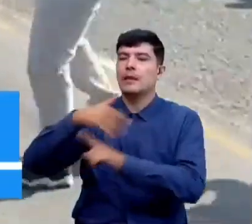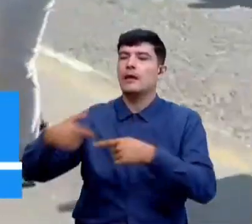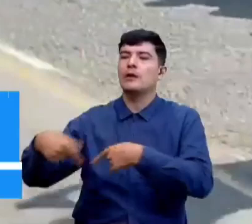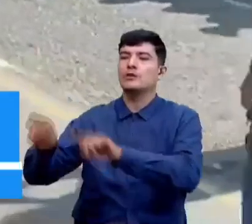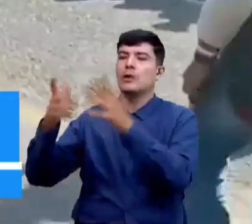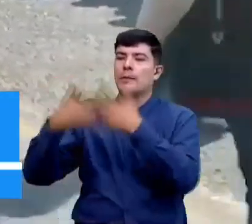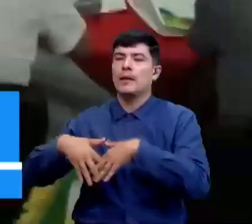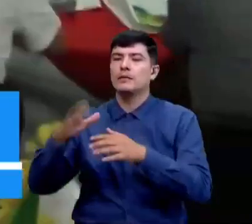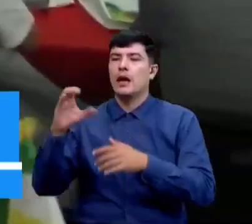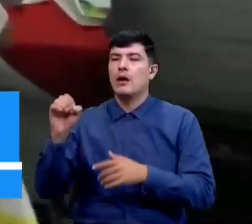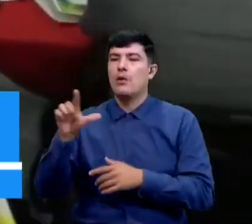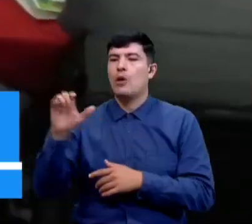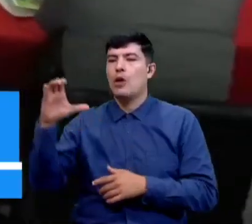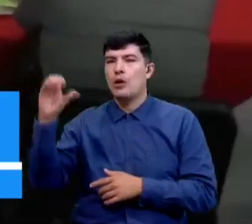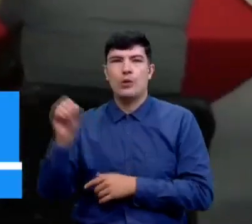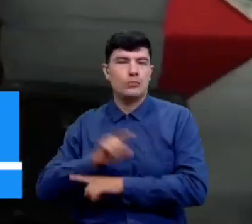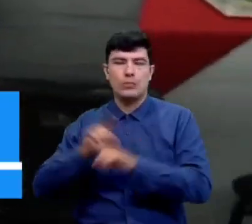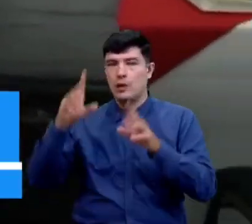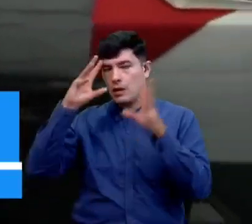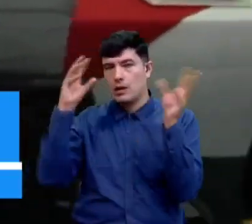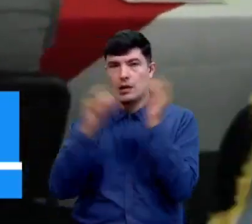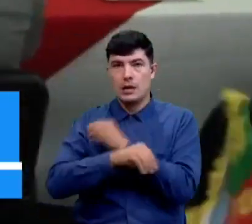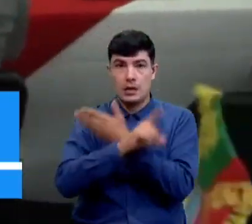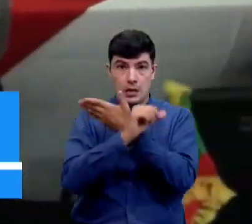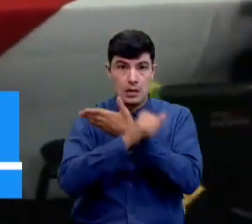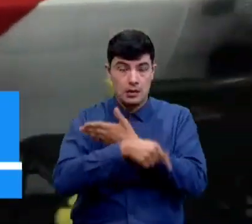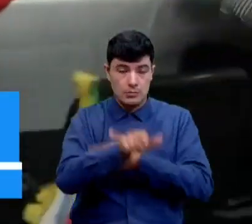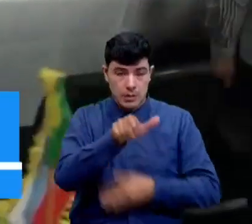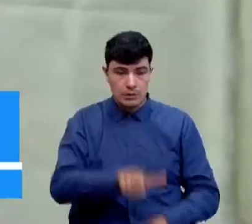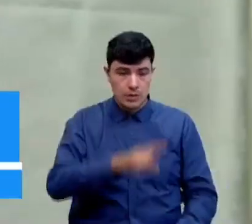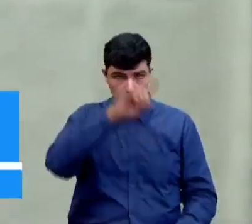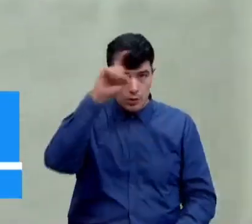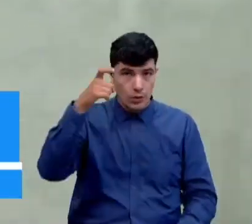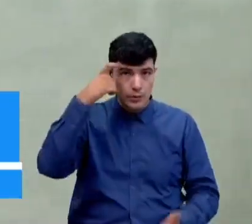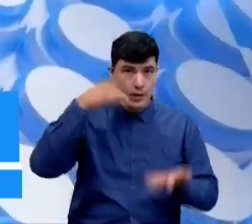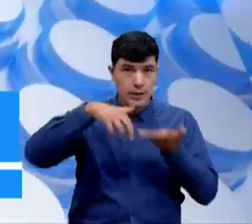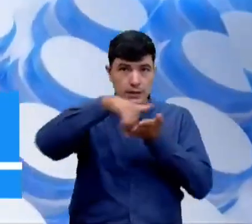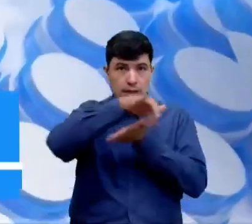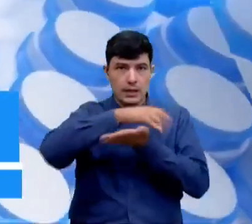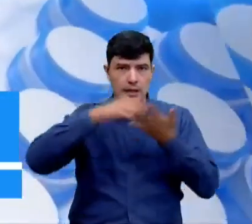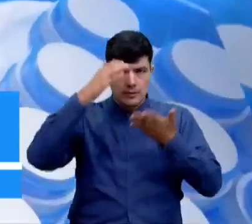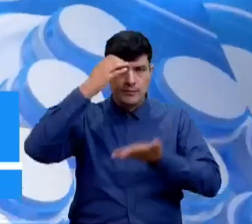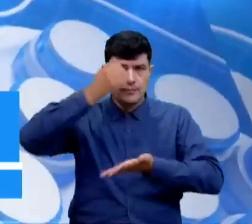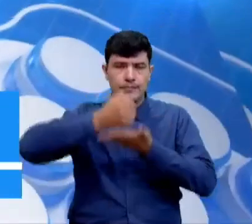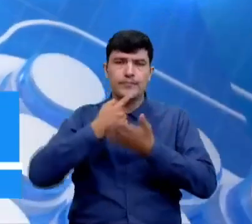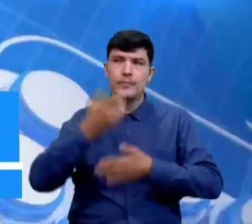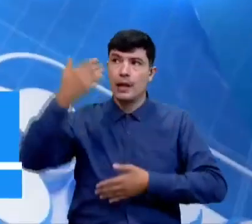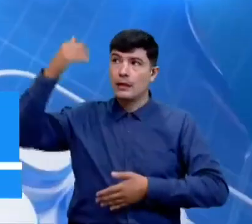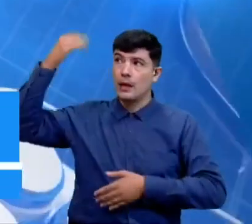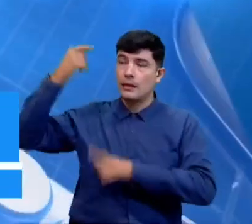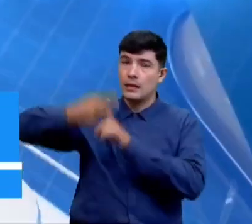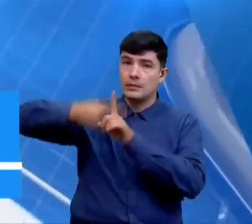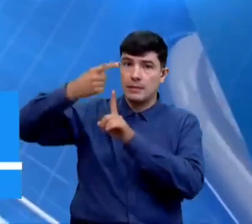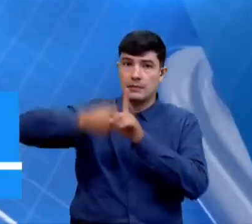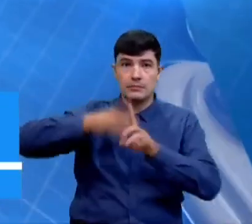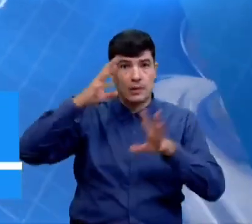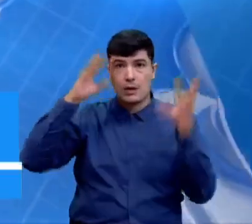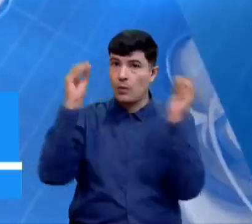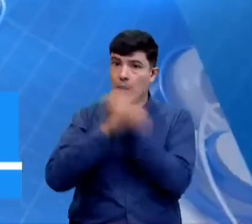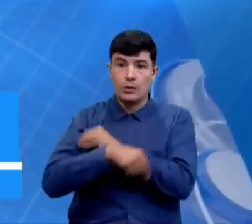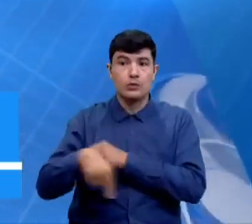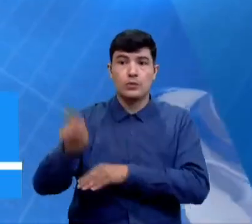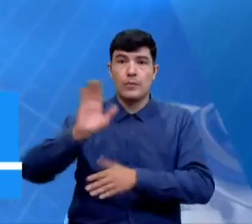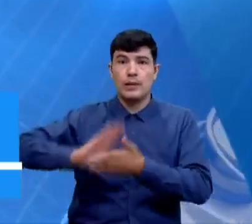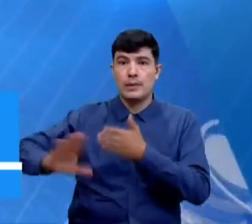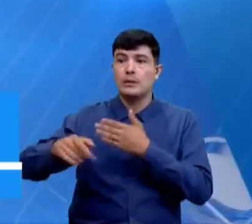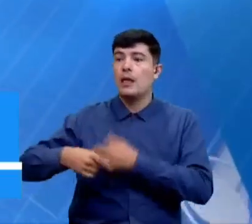empresa colco en su cuenta de Twitter el gobernador de Santander se pronunció meses atrás nos opusimos a la licencia que daba